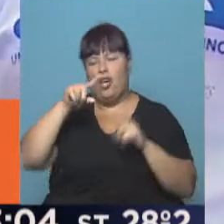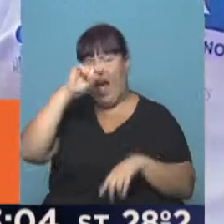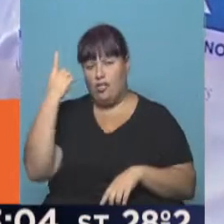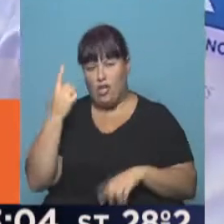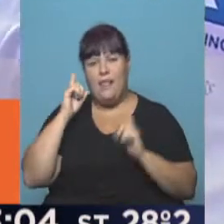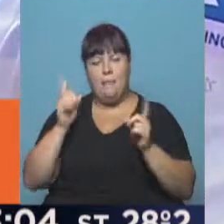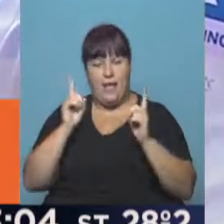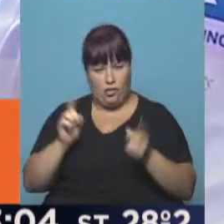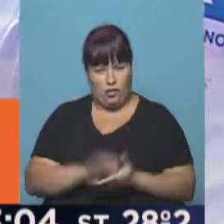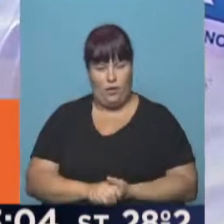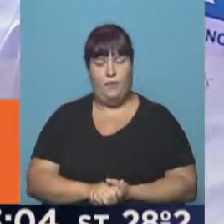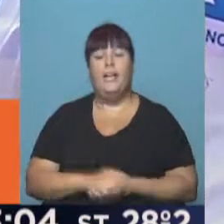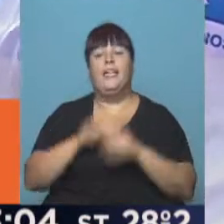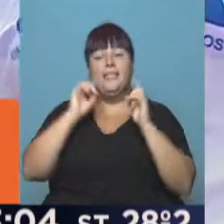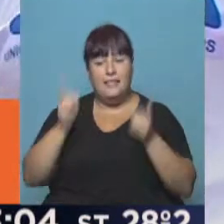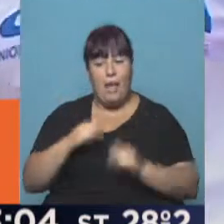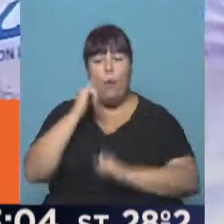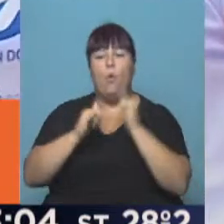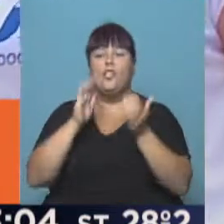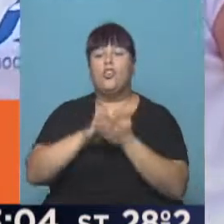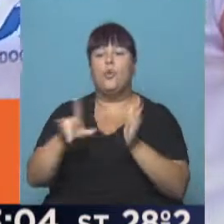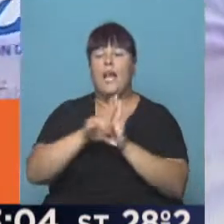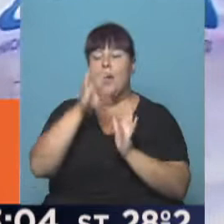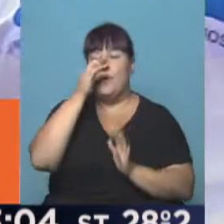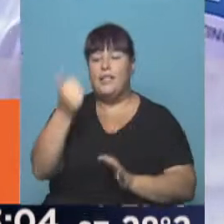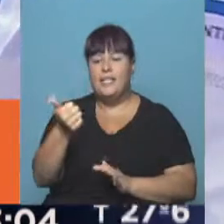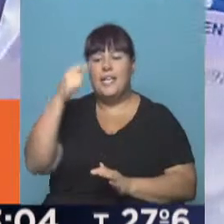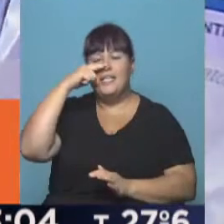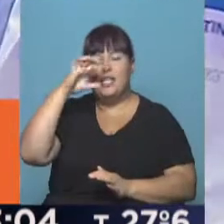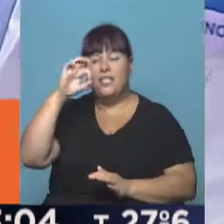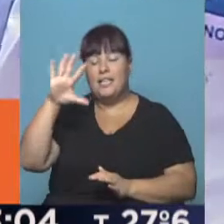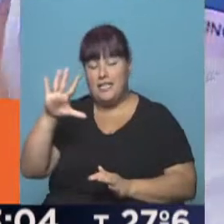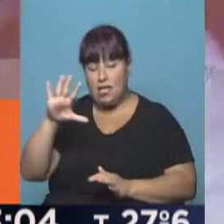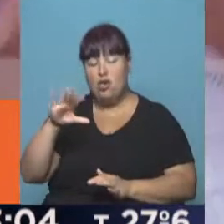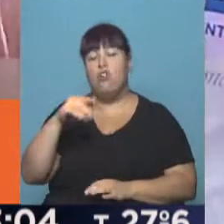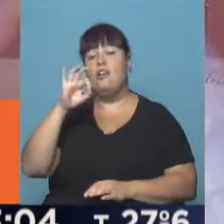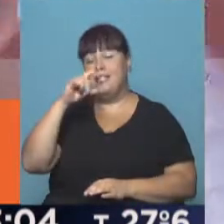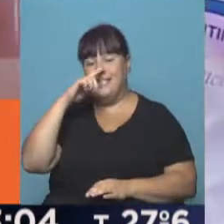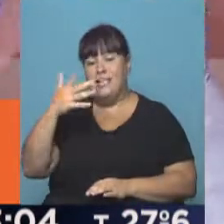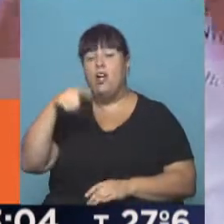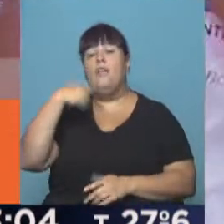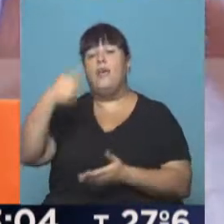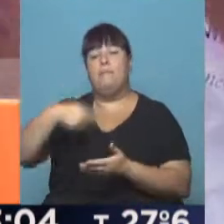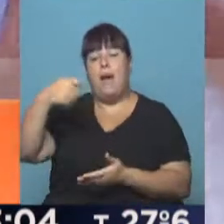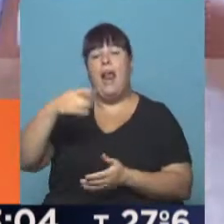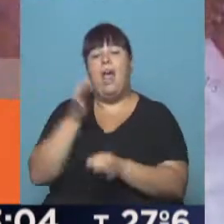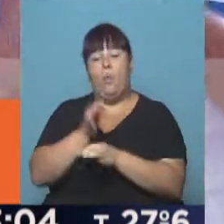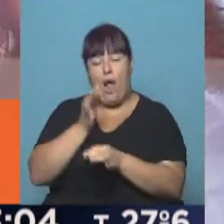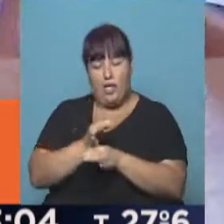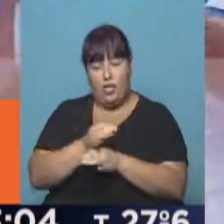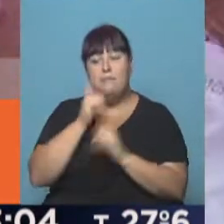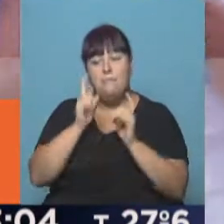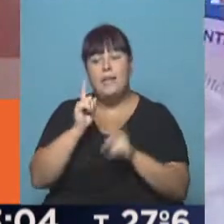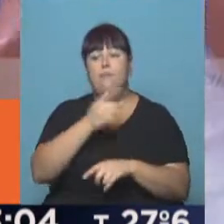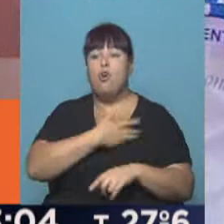nacionales docentes. También se refirió a la ley 26.075, que es la ley de financiamiento educativo, por la cual